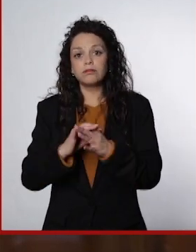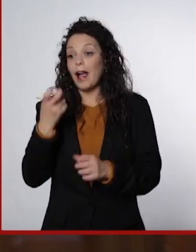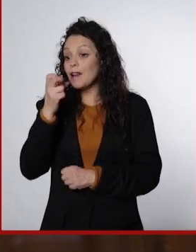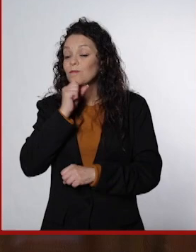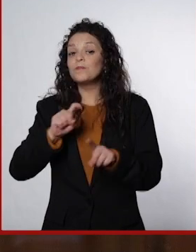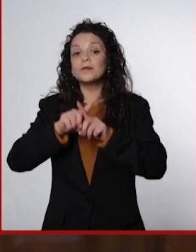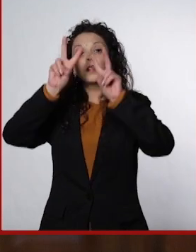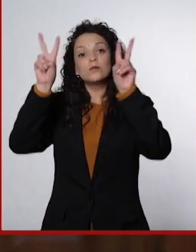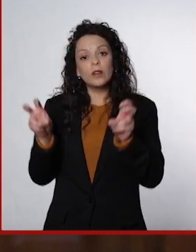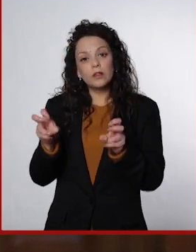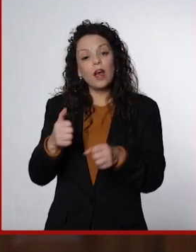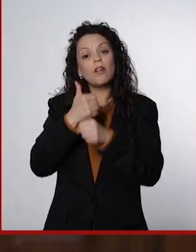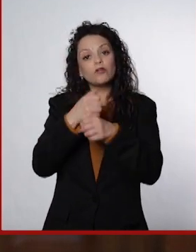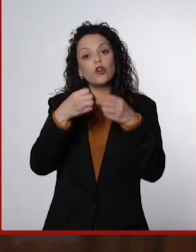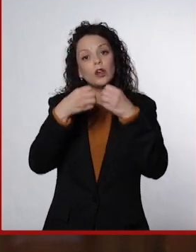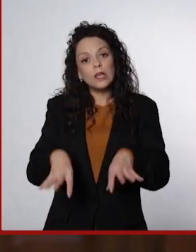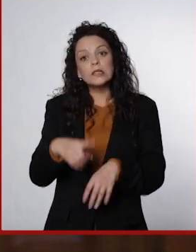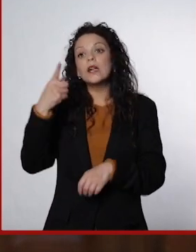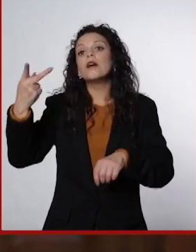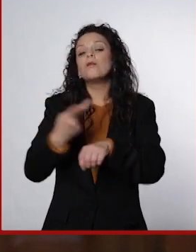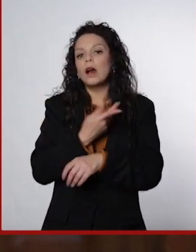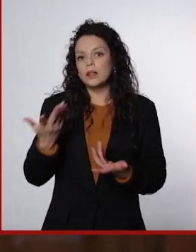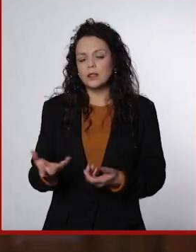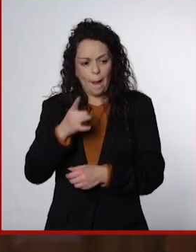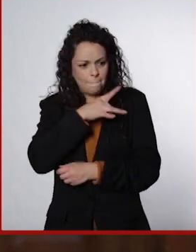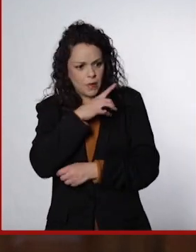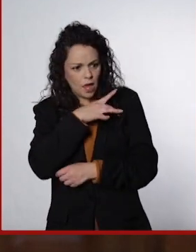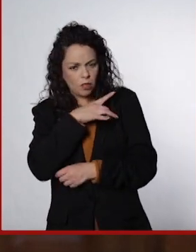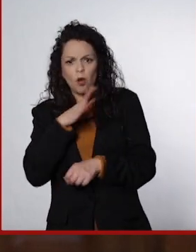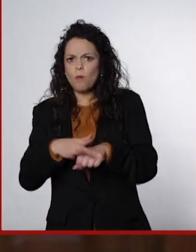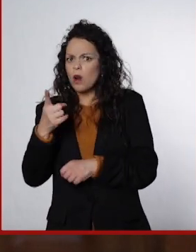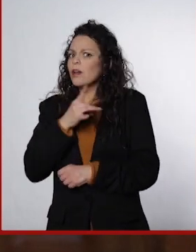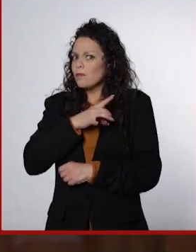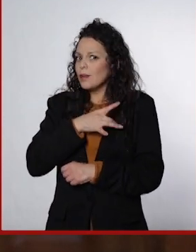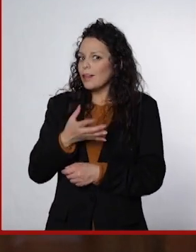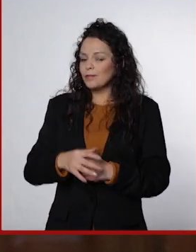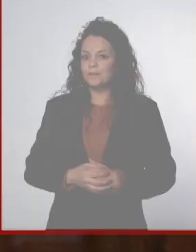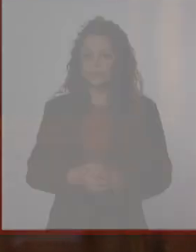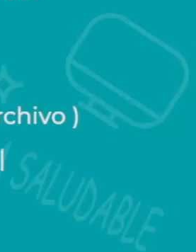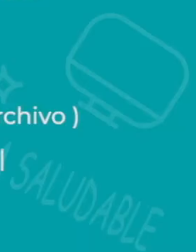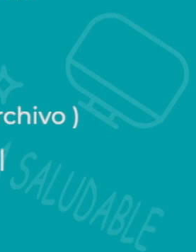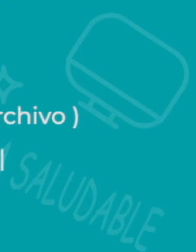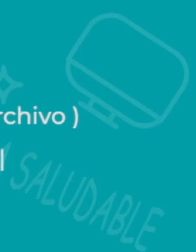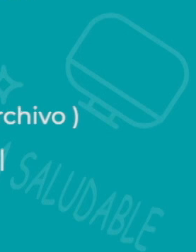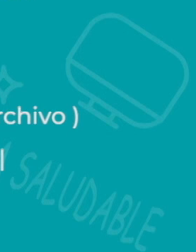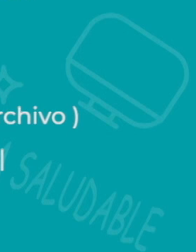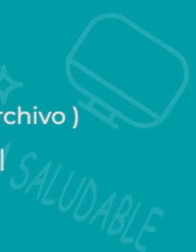tema, la violencia y sus consecuencias, el miedo al miedo. No se lo pierdan.